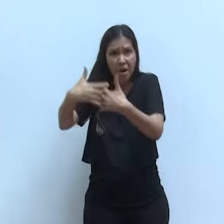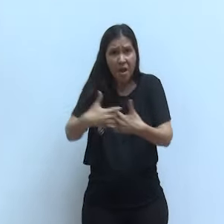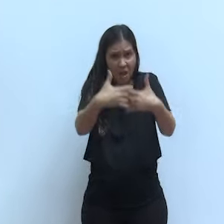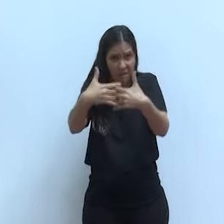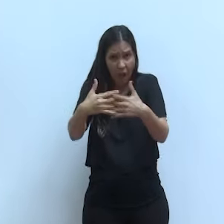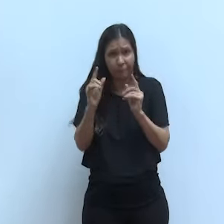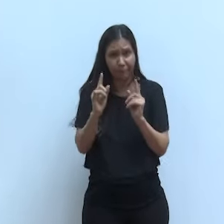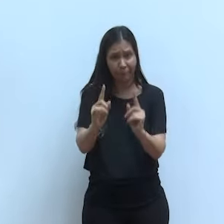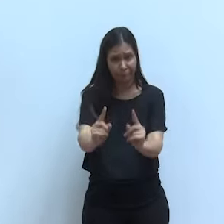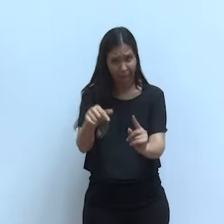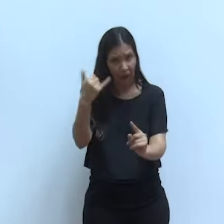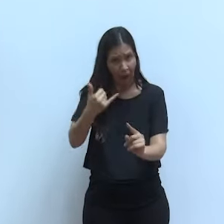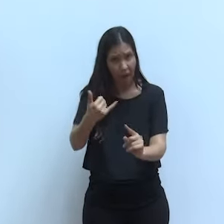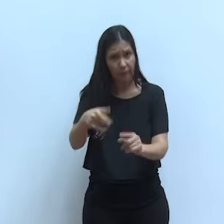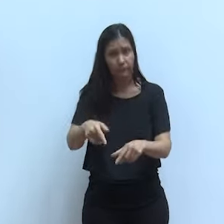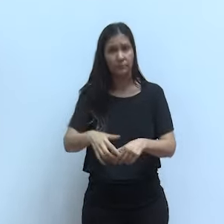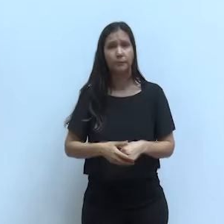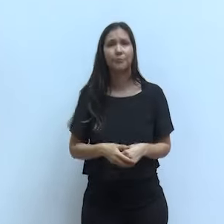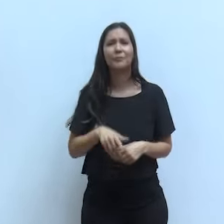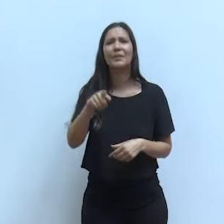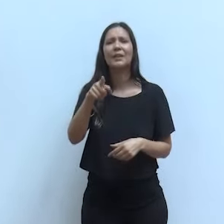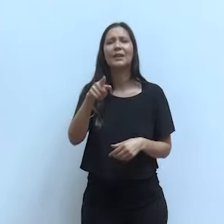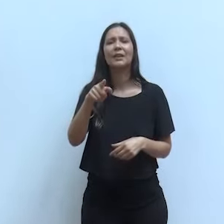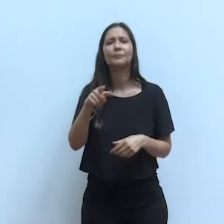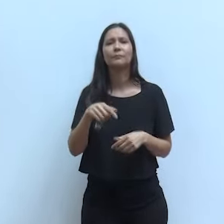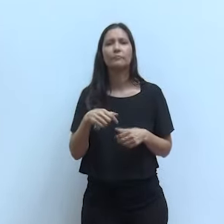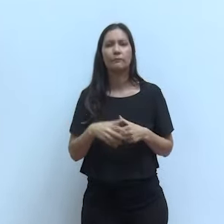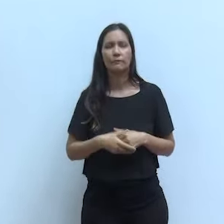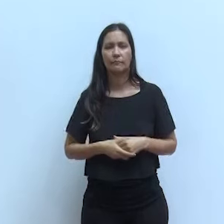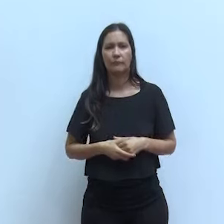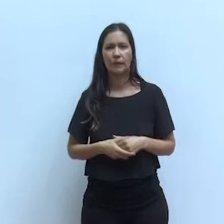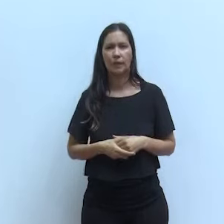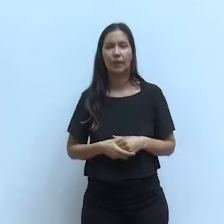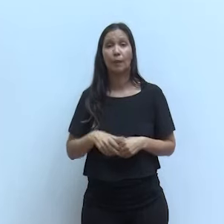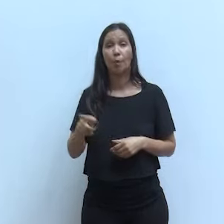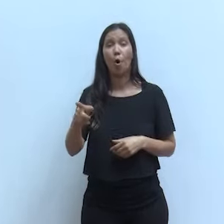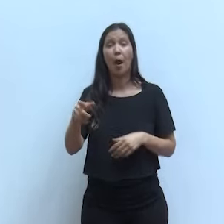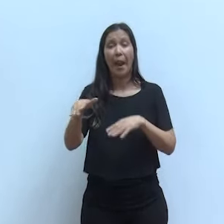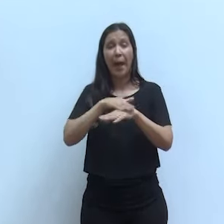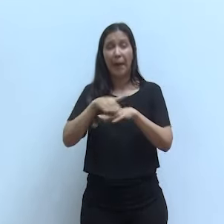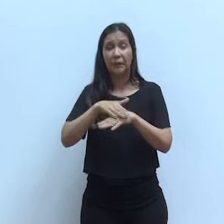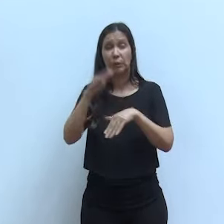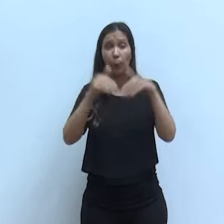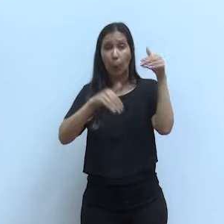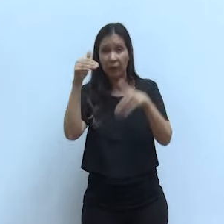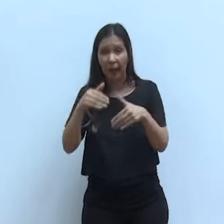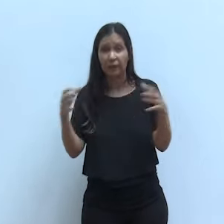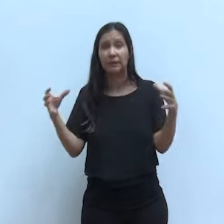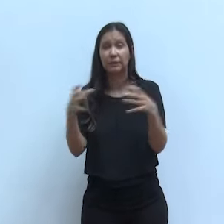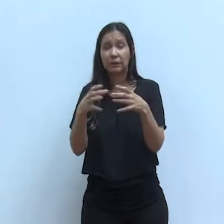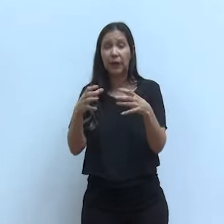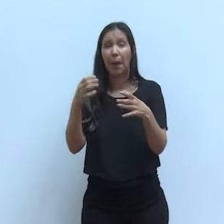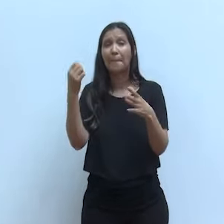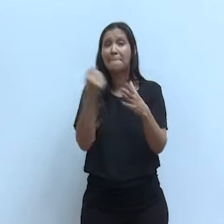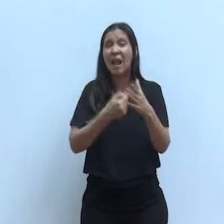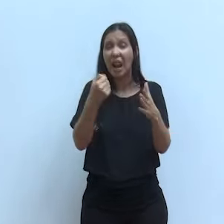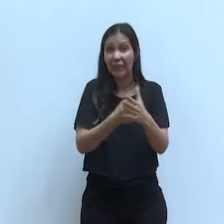e y la base votante y la base militante activaron fuertemente